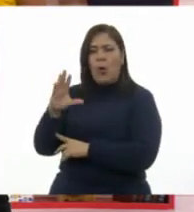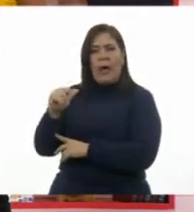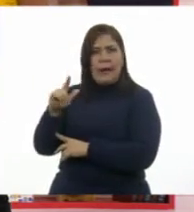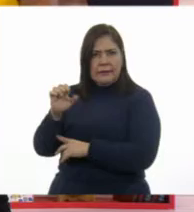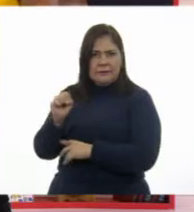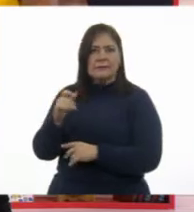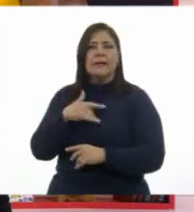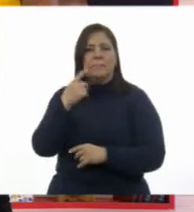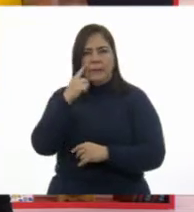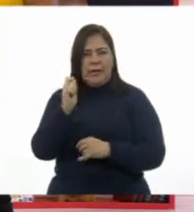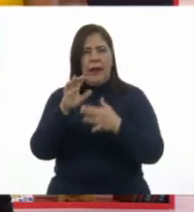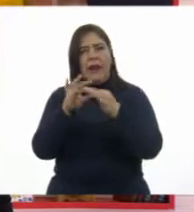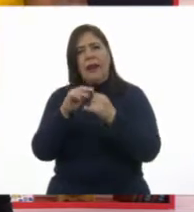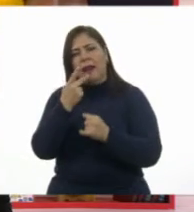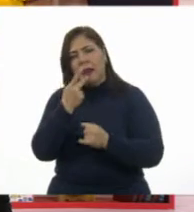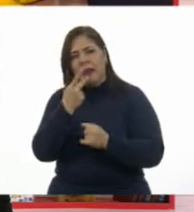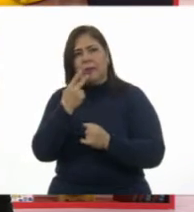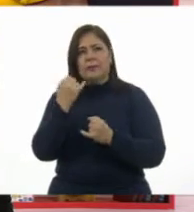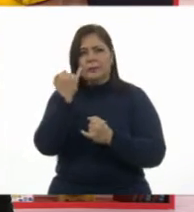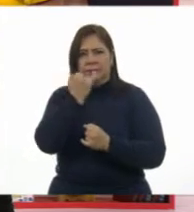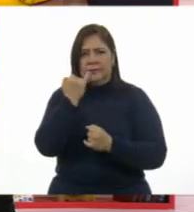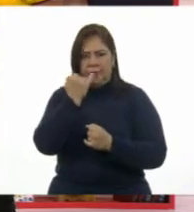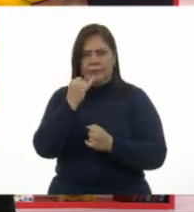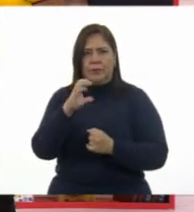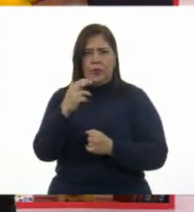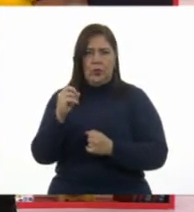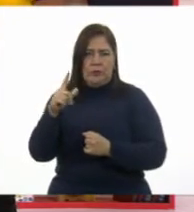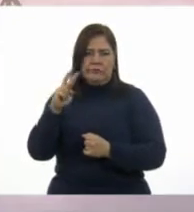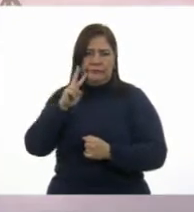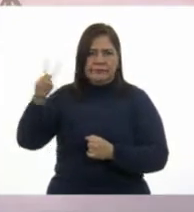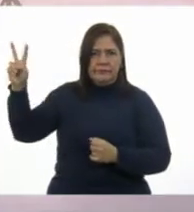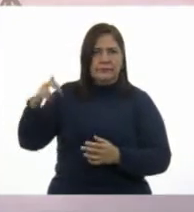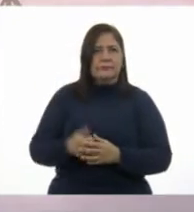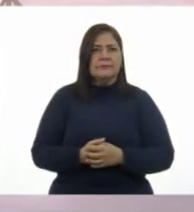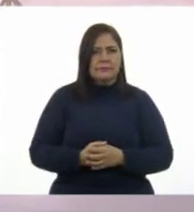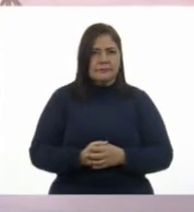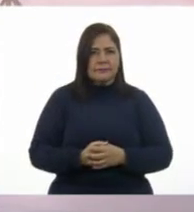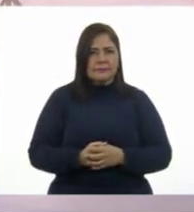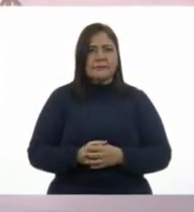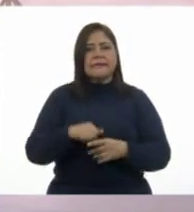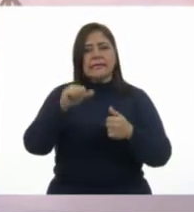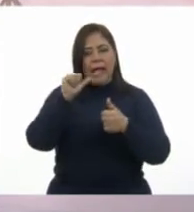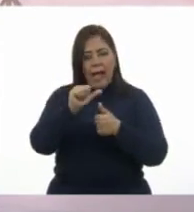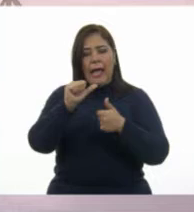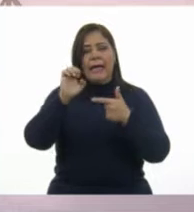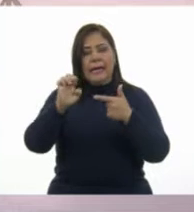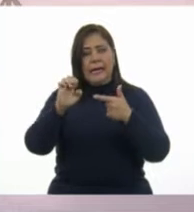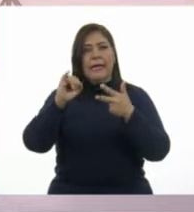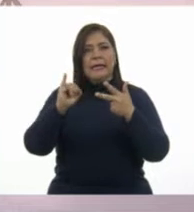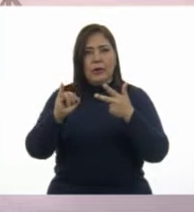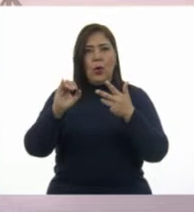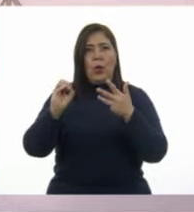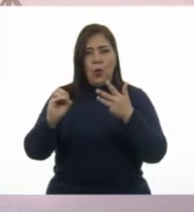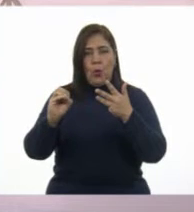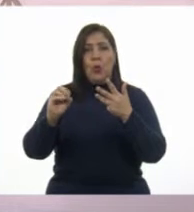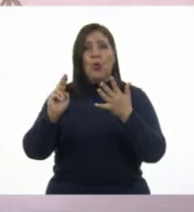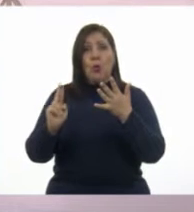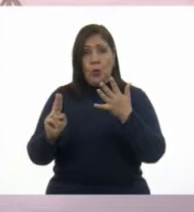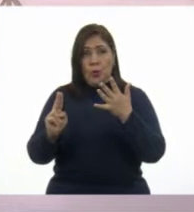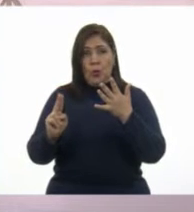joñola, cholombula. Bakubujiñik, vocal. A, E, I, O,